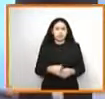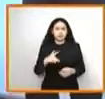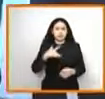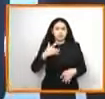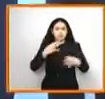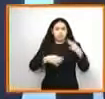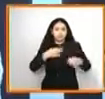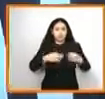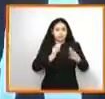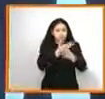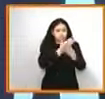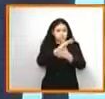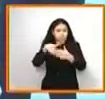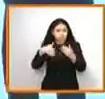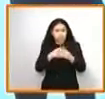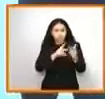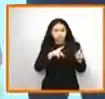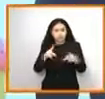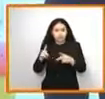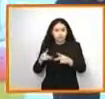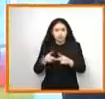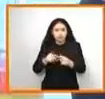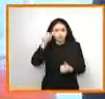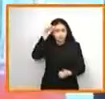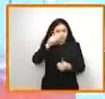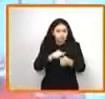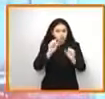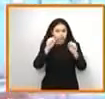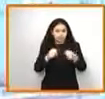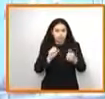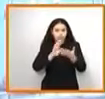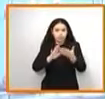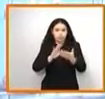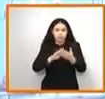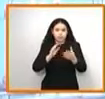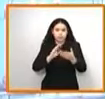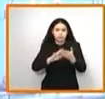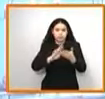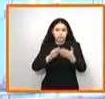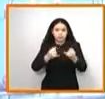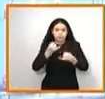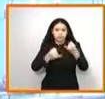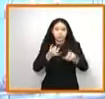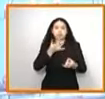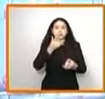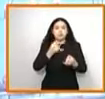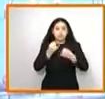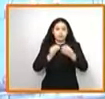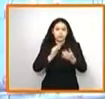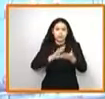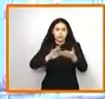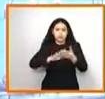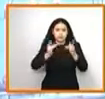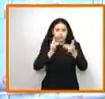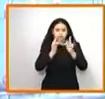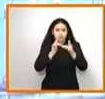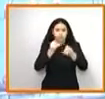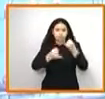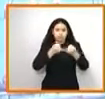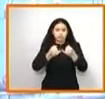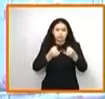contenta de haber compartido con todos ustedes y les recuerdo que pueden adquirir sus juegos favoritos a través de compras en línea ingresando a